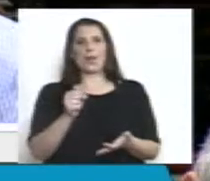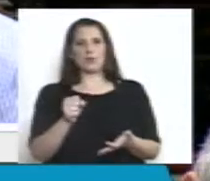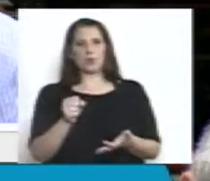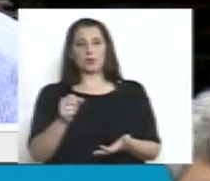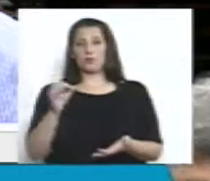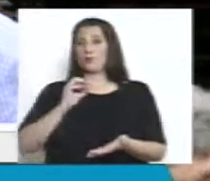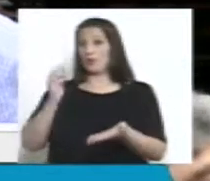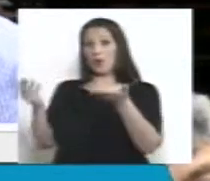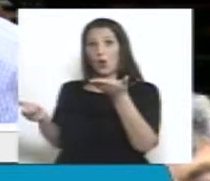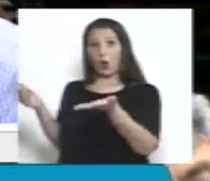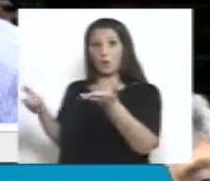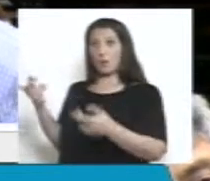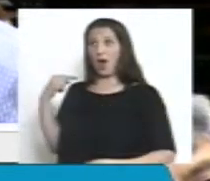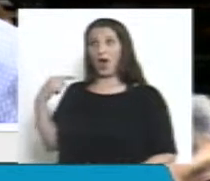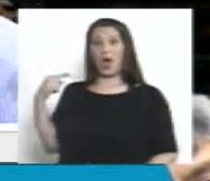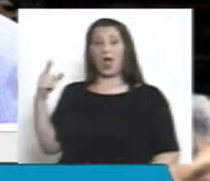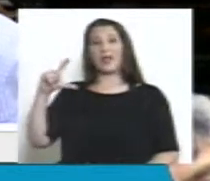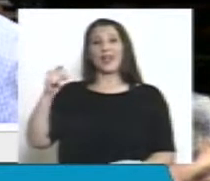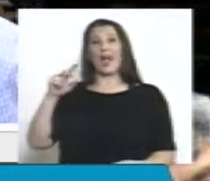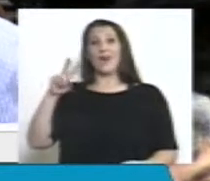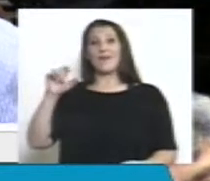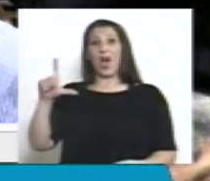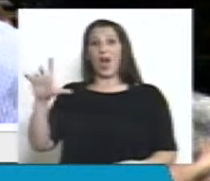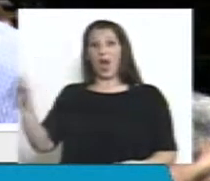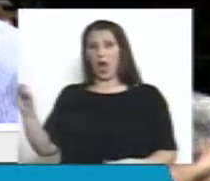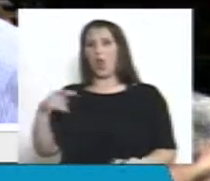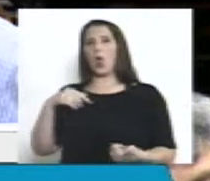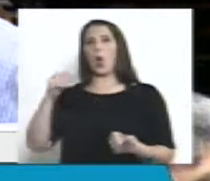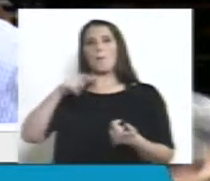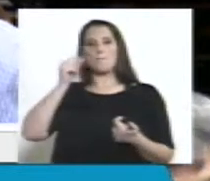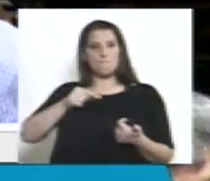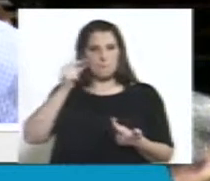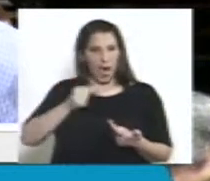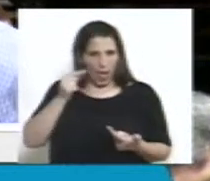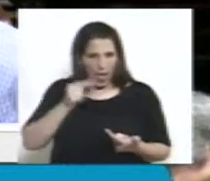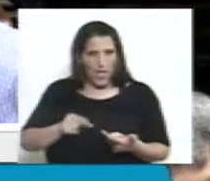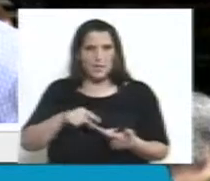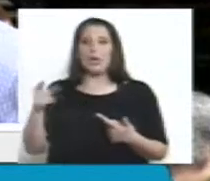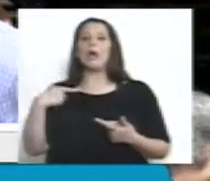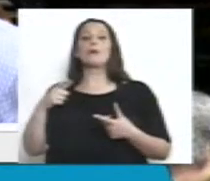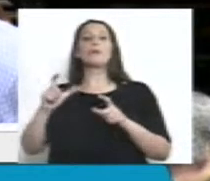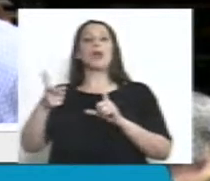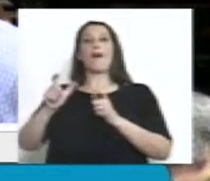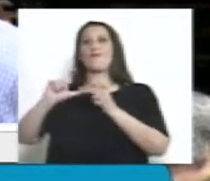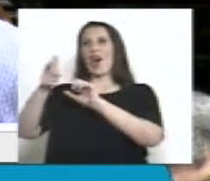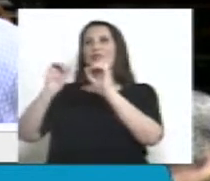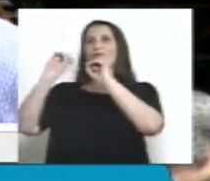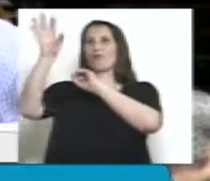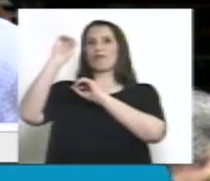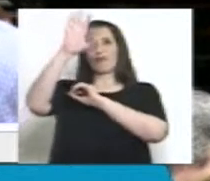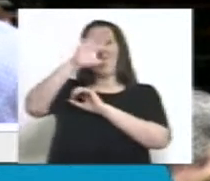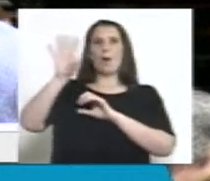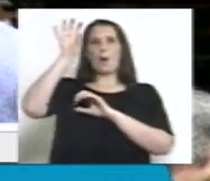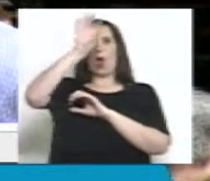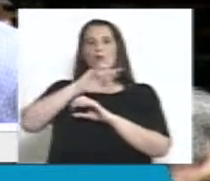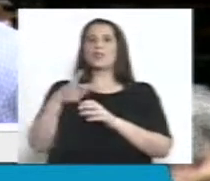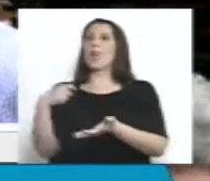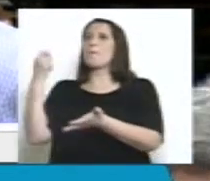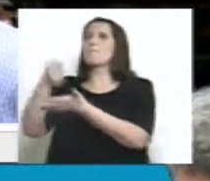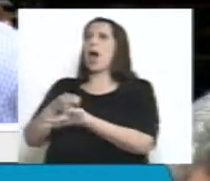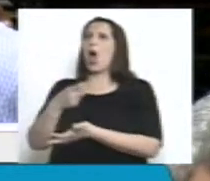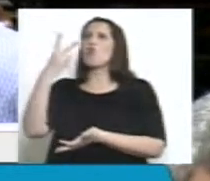aquella época, el unitario Cavallo, el unitario Menem, transfirieron a las provincias el equivalente del pago de 2 meses